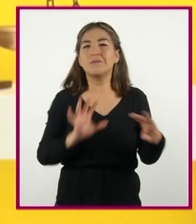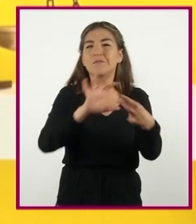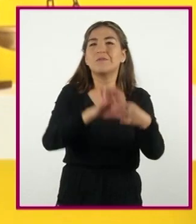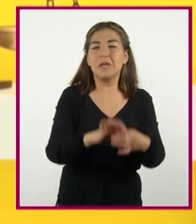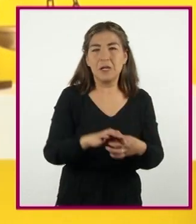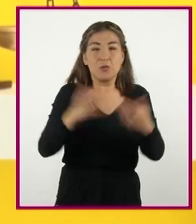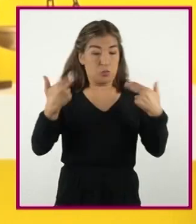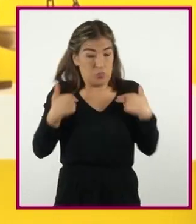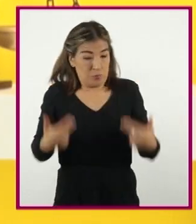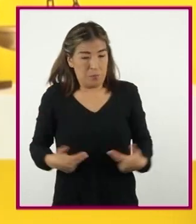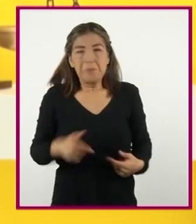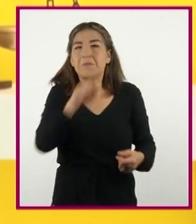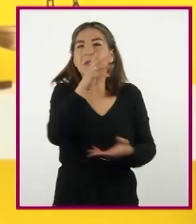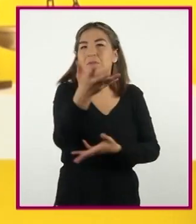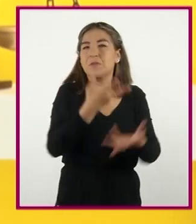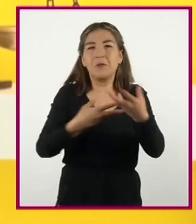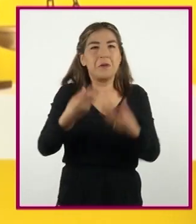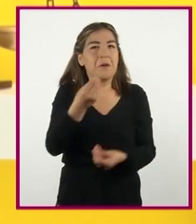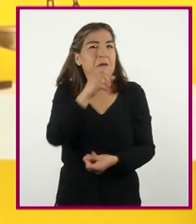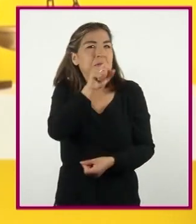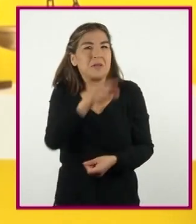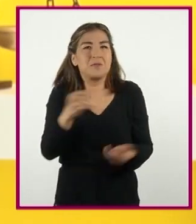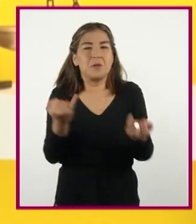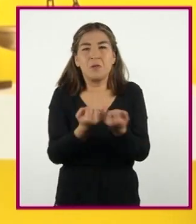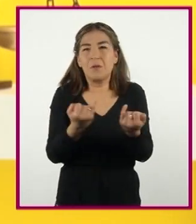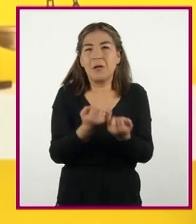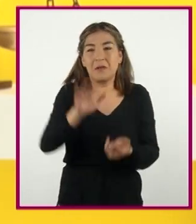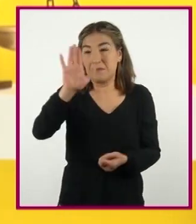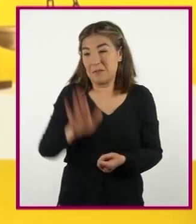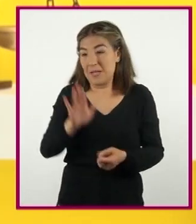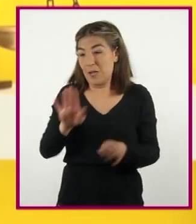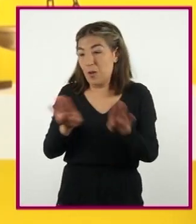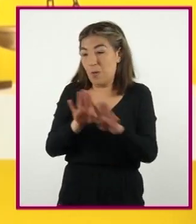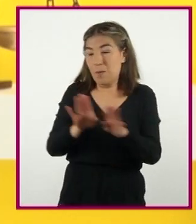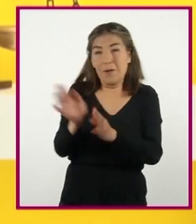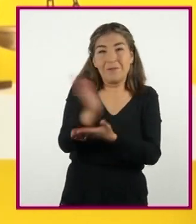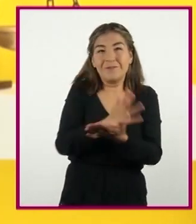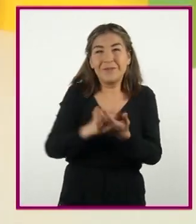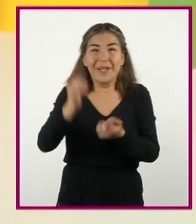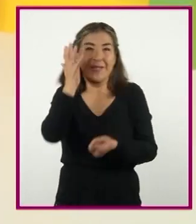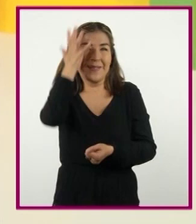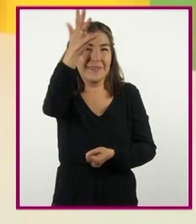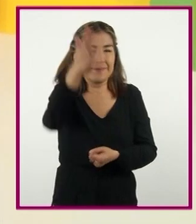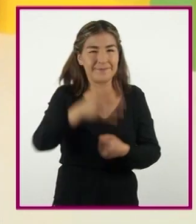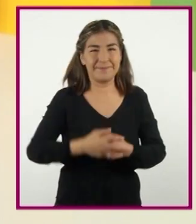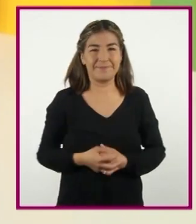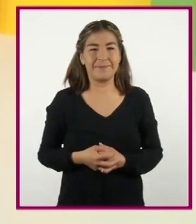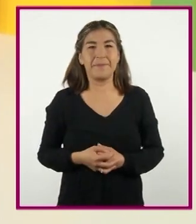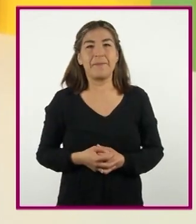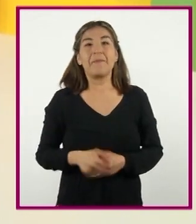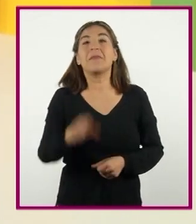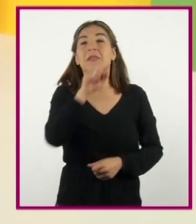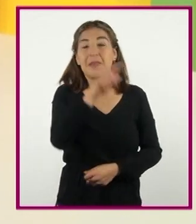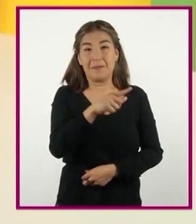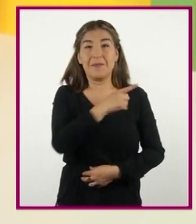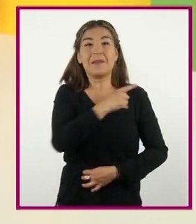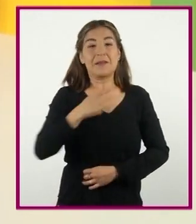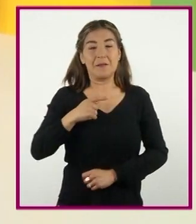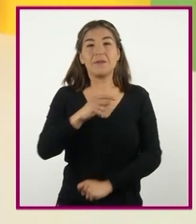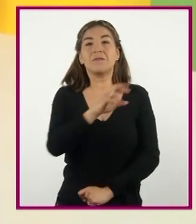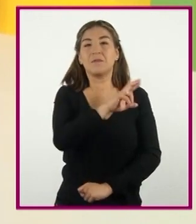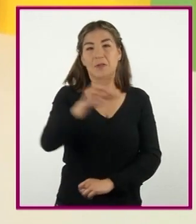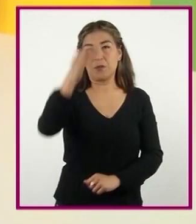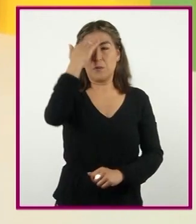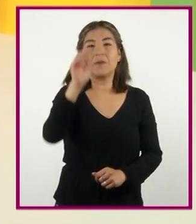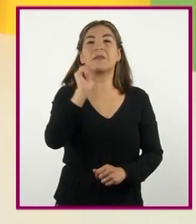humanos y compartimos el mismo origen, semejantes deseos y aspiraciones. También se debe reconocer que